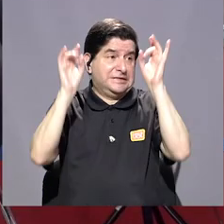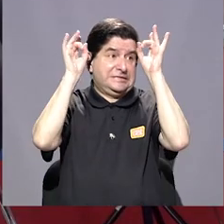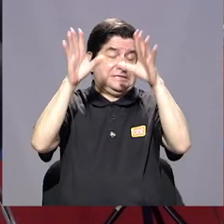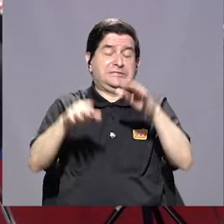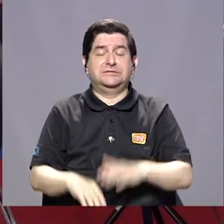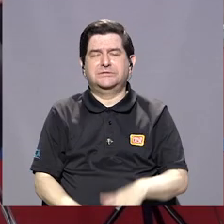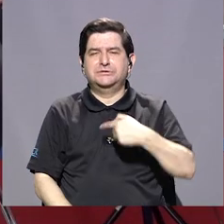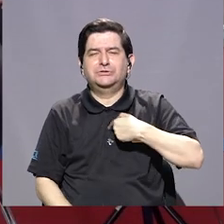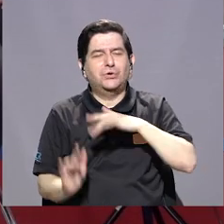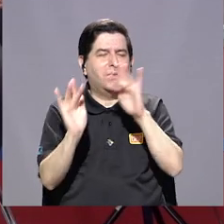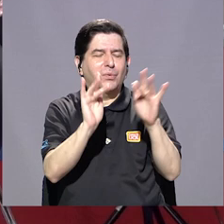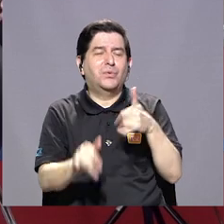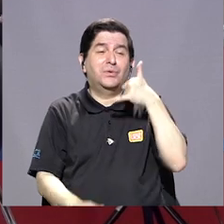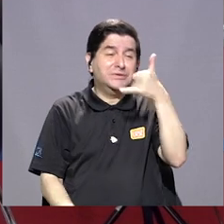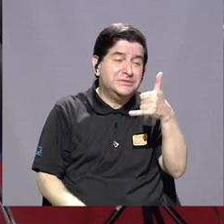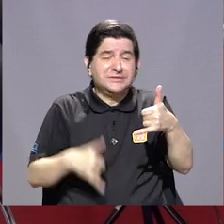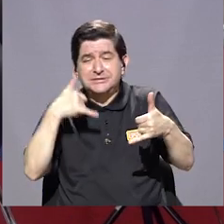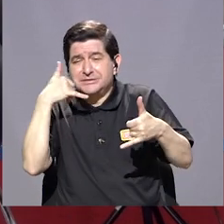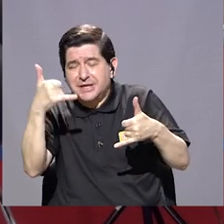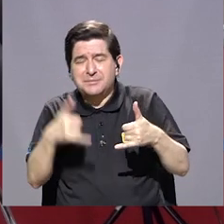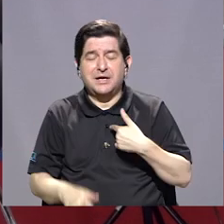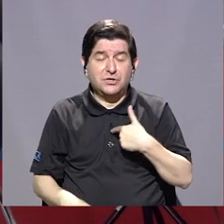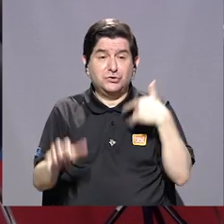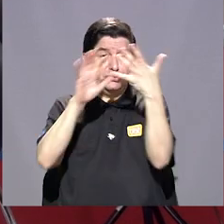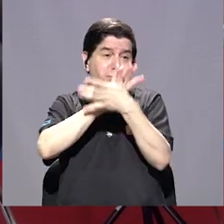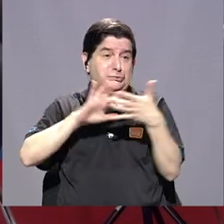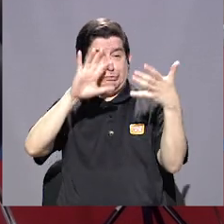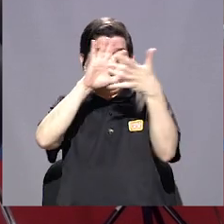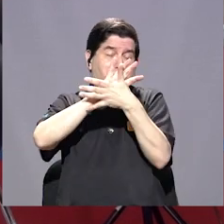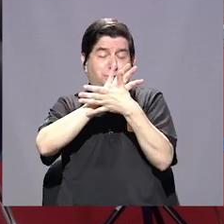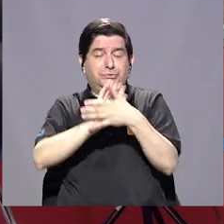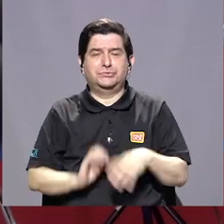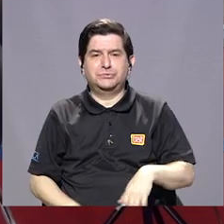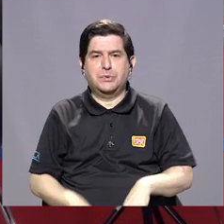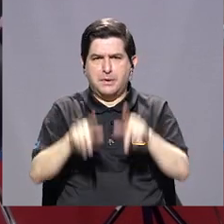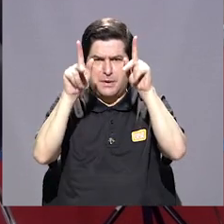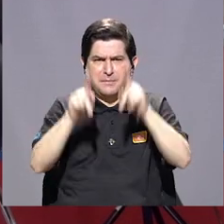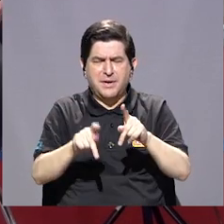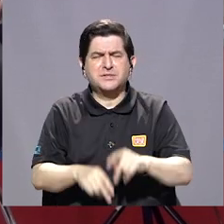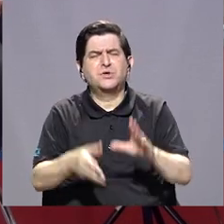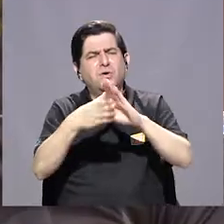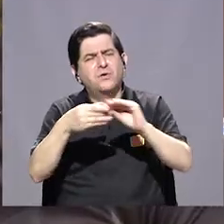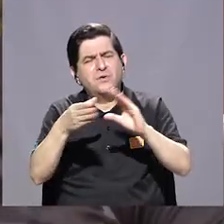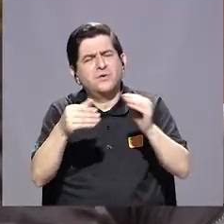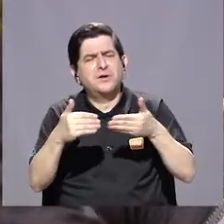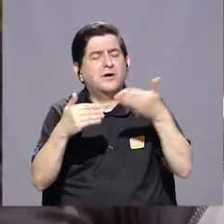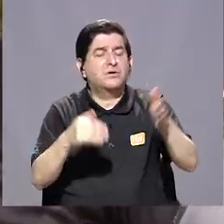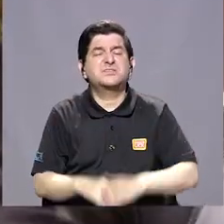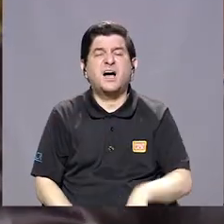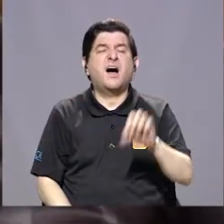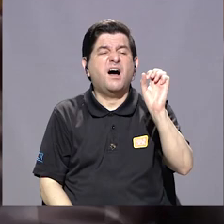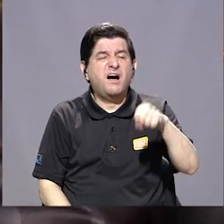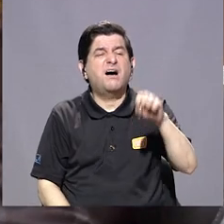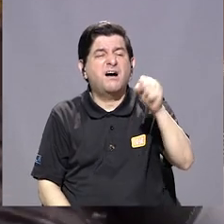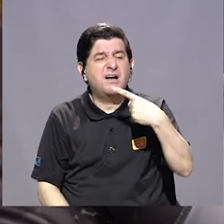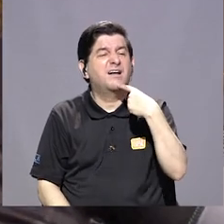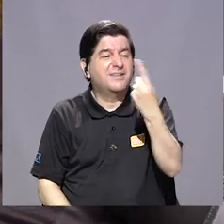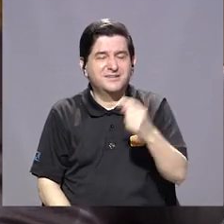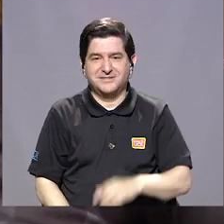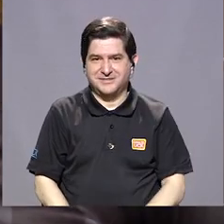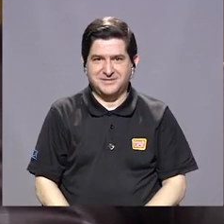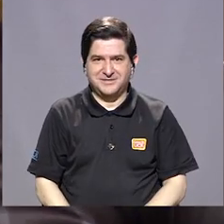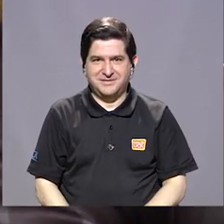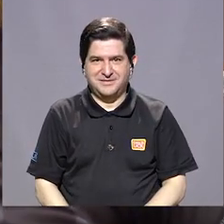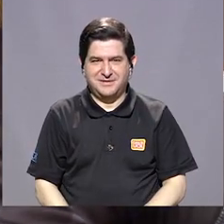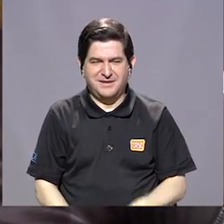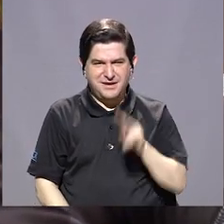yo llamando ahí mis enredos o cuando un cliente me contaba cosas, yo le decía, oh, yes. Y